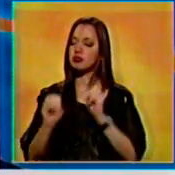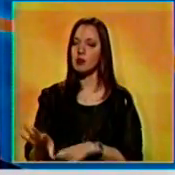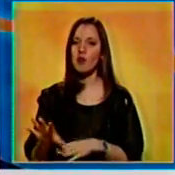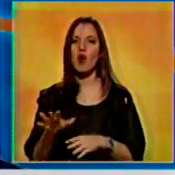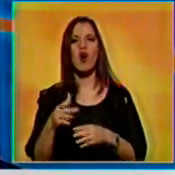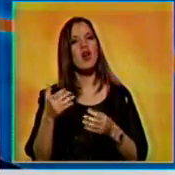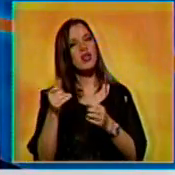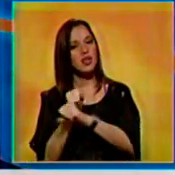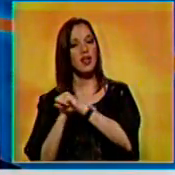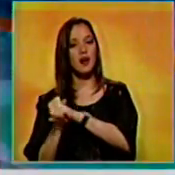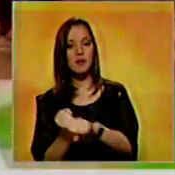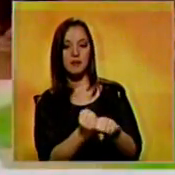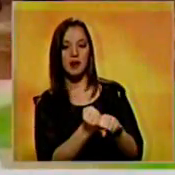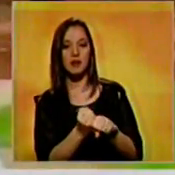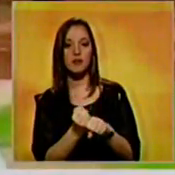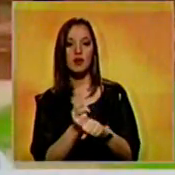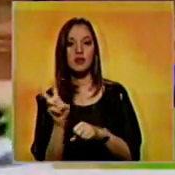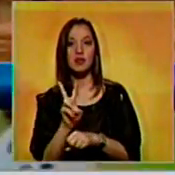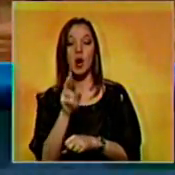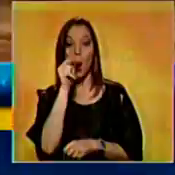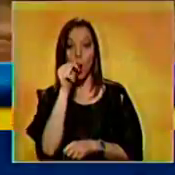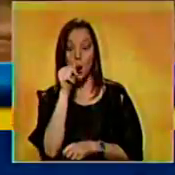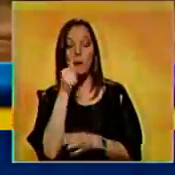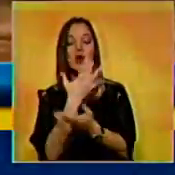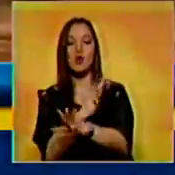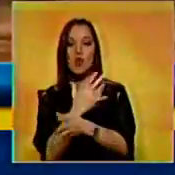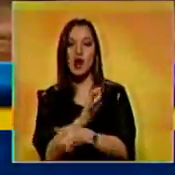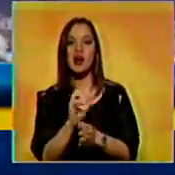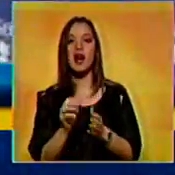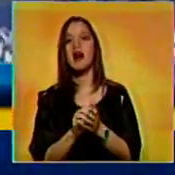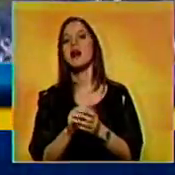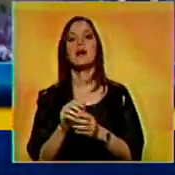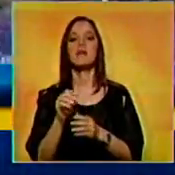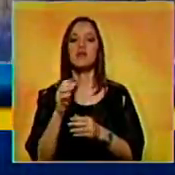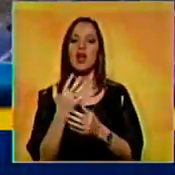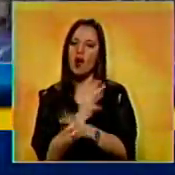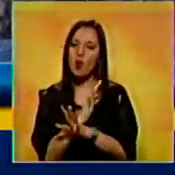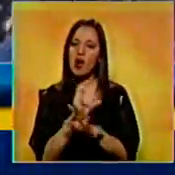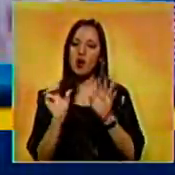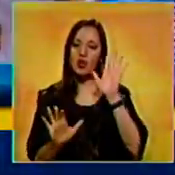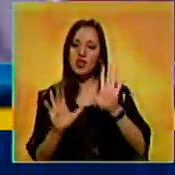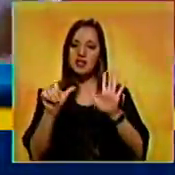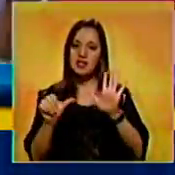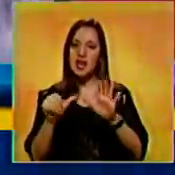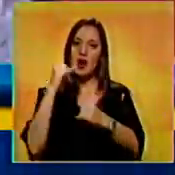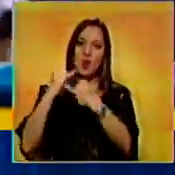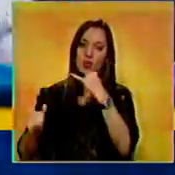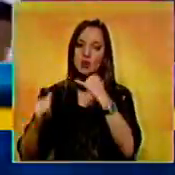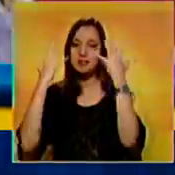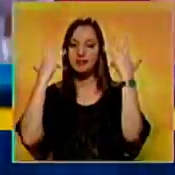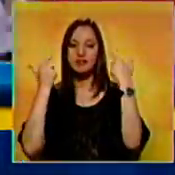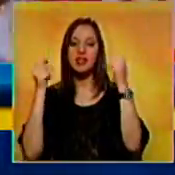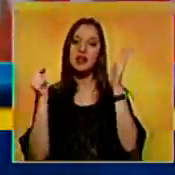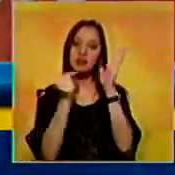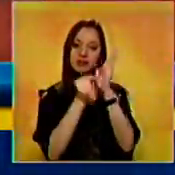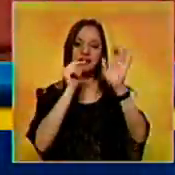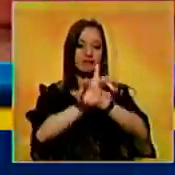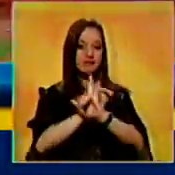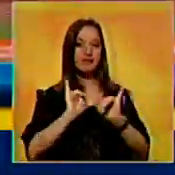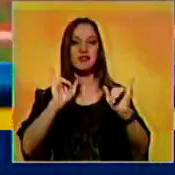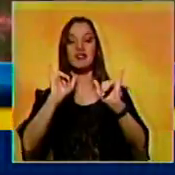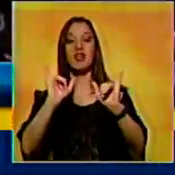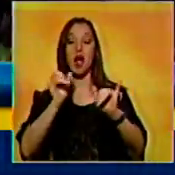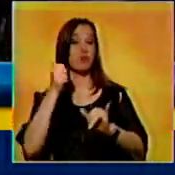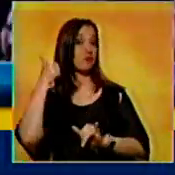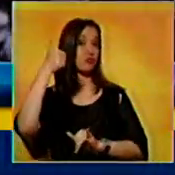Citadino nos tiene los detalles. Bob Abreu jugará la temporada 16 y última con los Leones del Caracas y pondrá fin a una exitosa carrera.